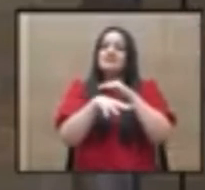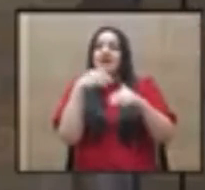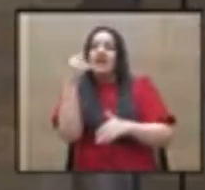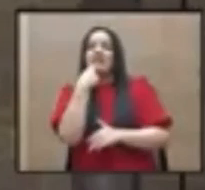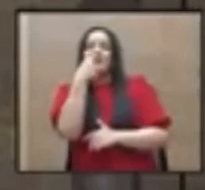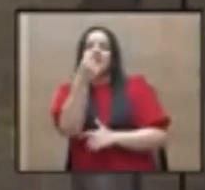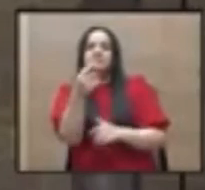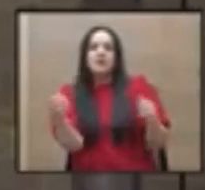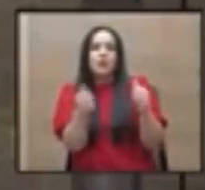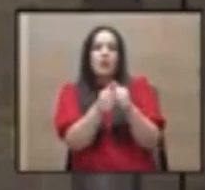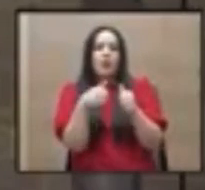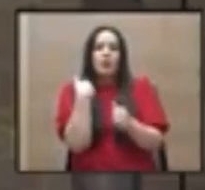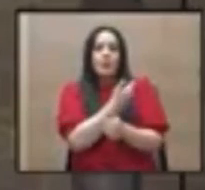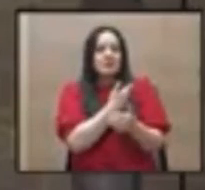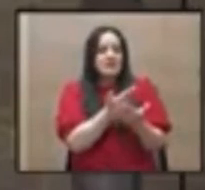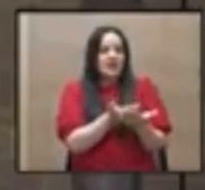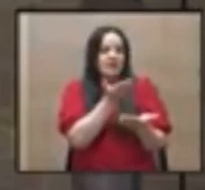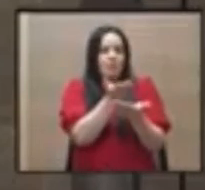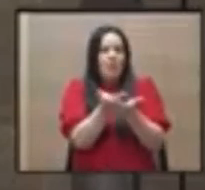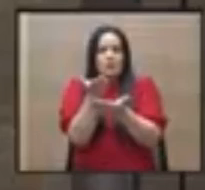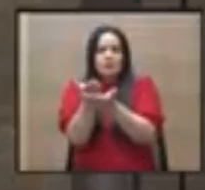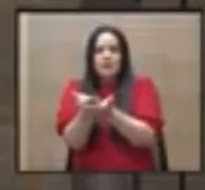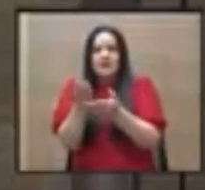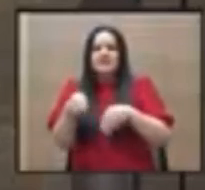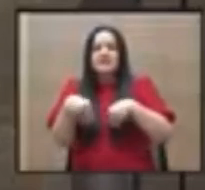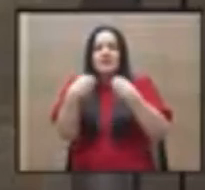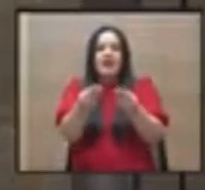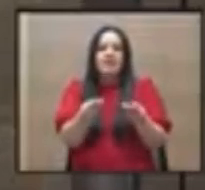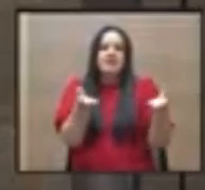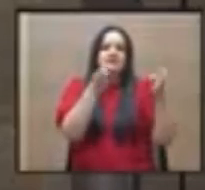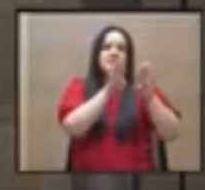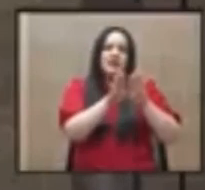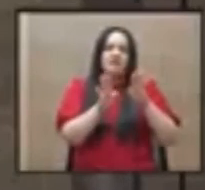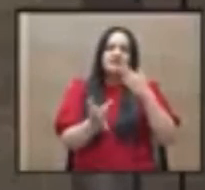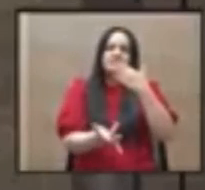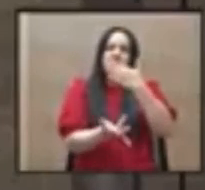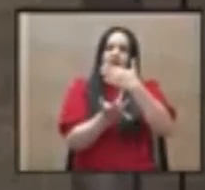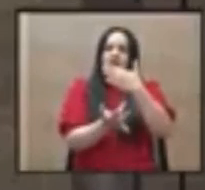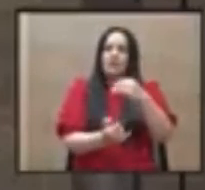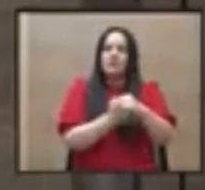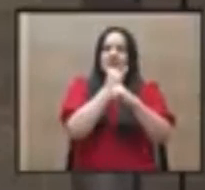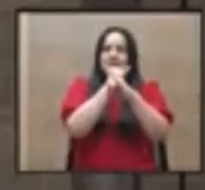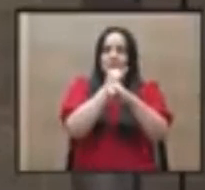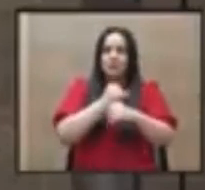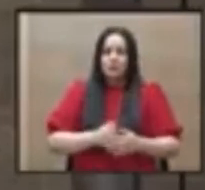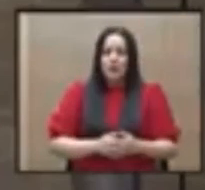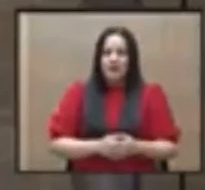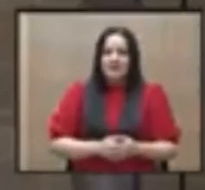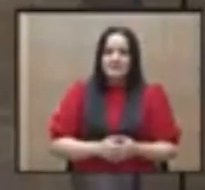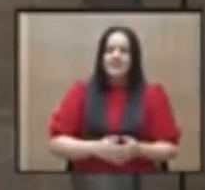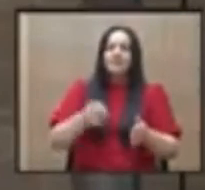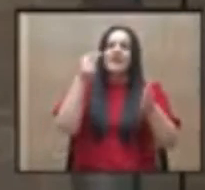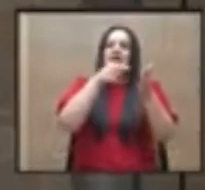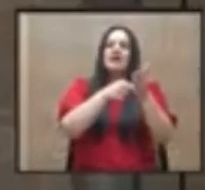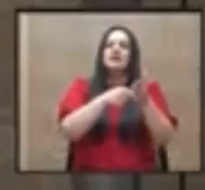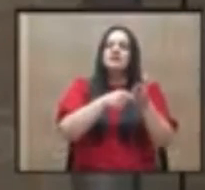con nuestras mociones se van a dar cierres técnicos de instituciones, lo cual es